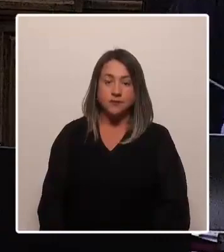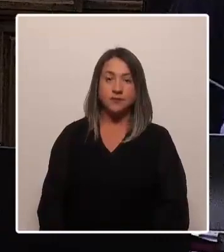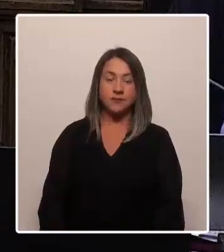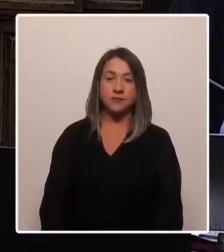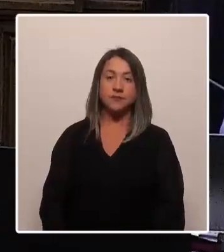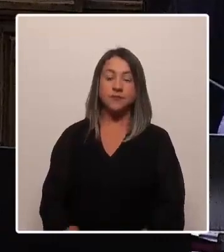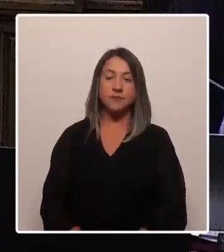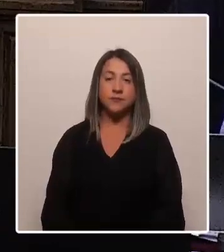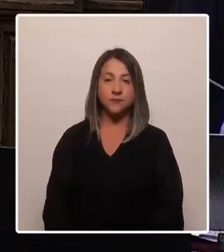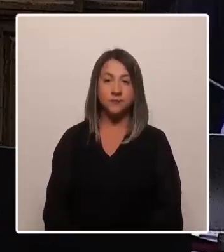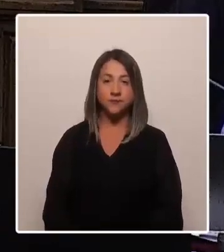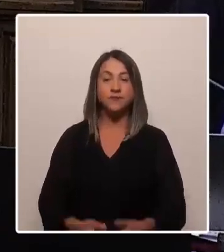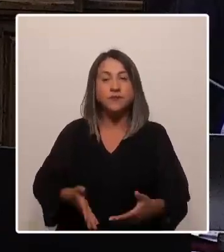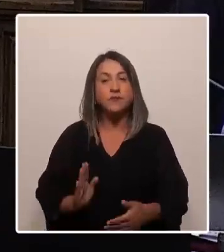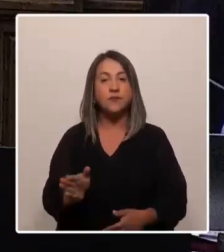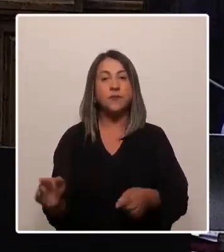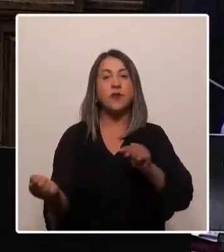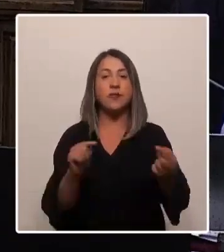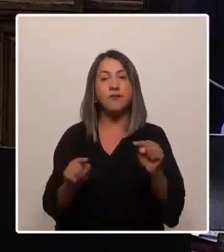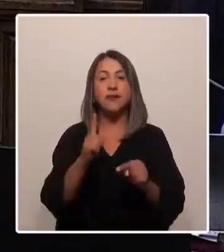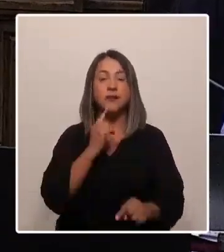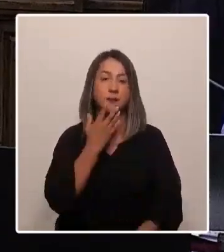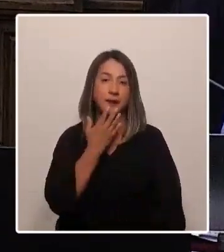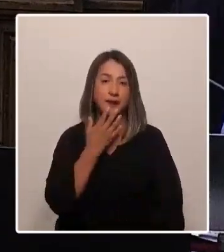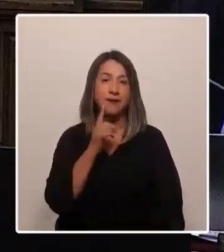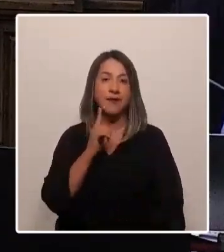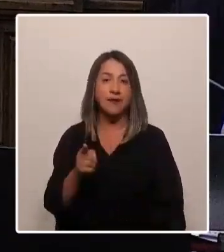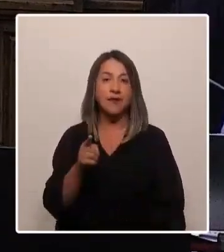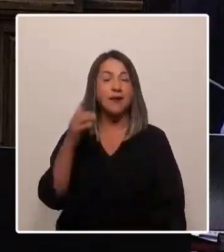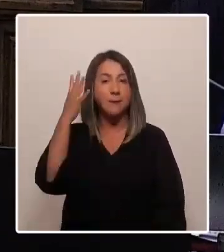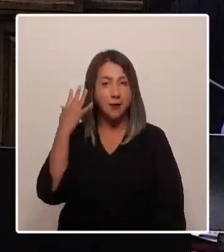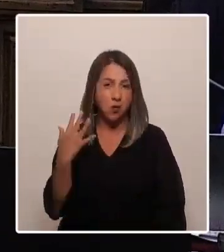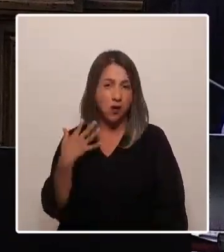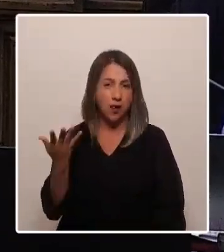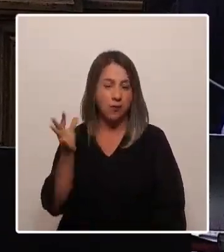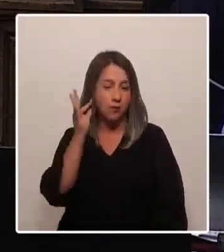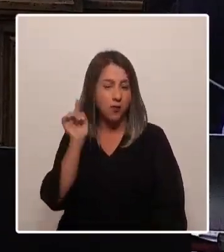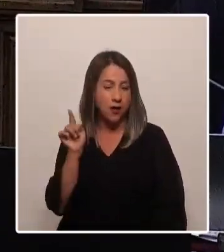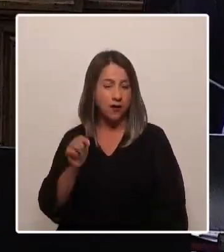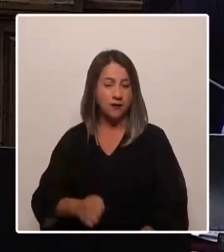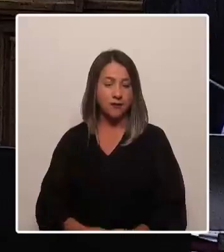Para continuar con el debate, tiene la palabra la convencional Manuela Arroyo.